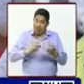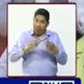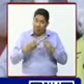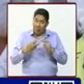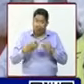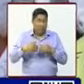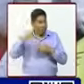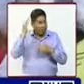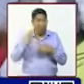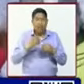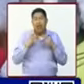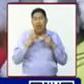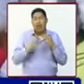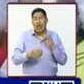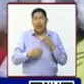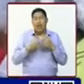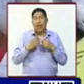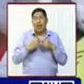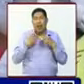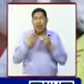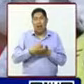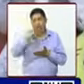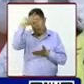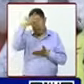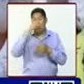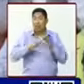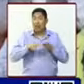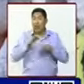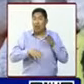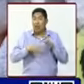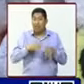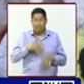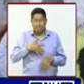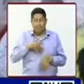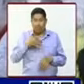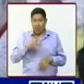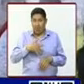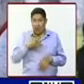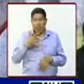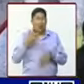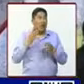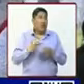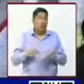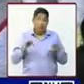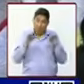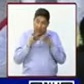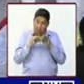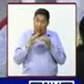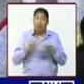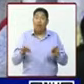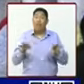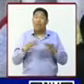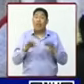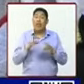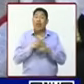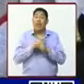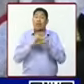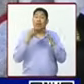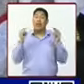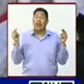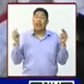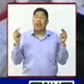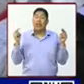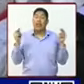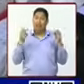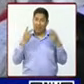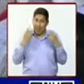más caro. Y tal vez el regalo más caro pueda ser la expresión de sentimiento. Lo importante es que en estas fiestas de Navidad